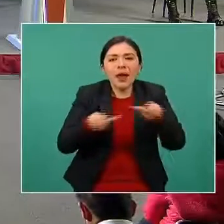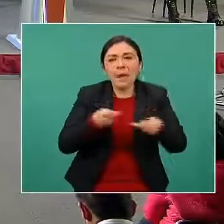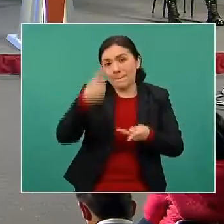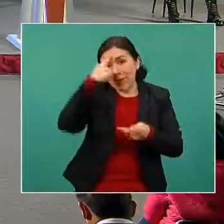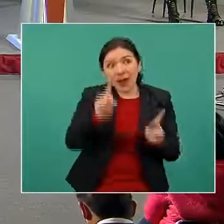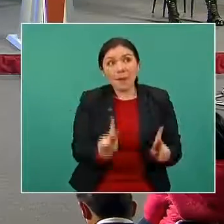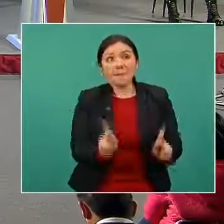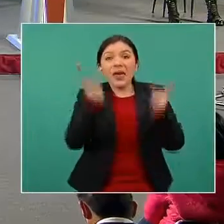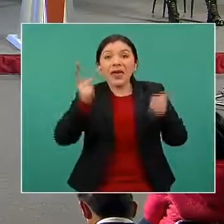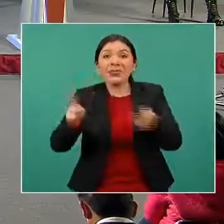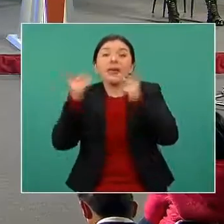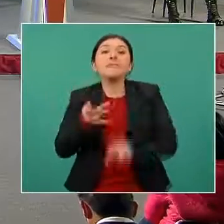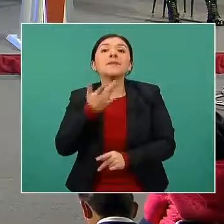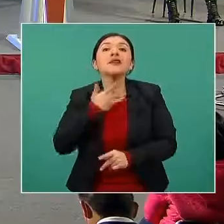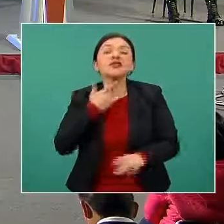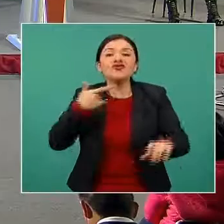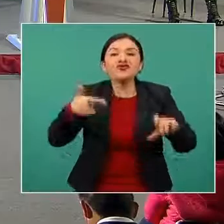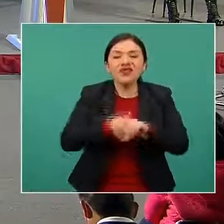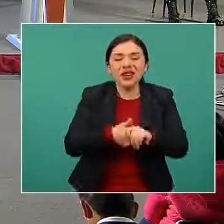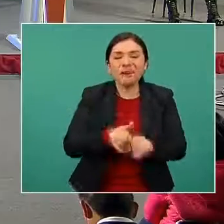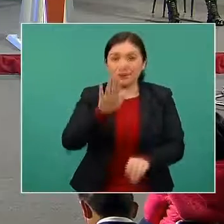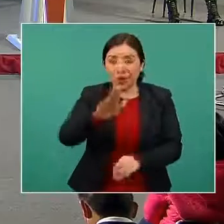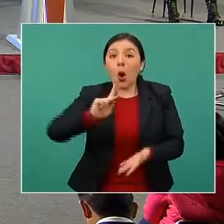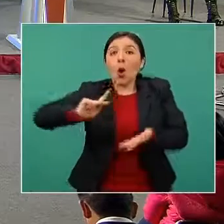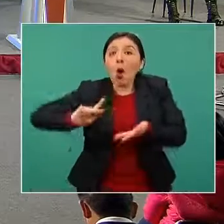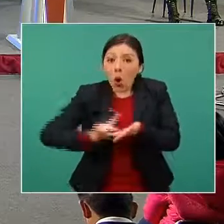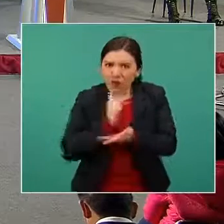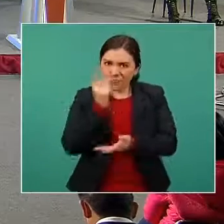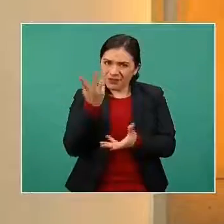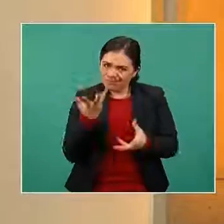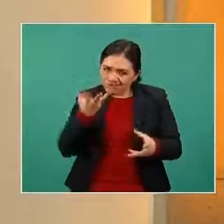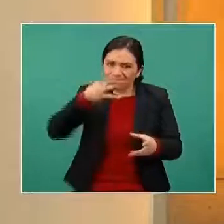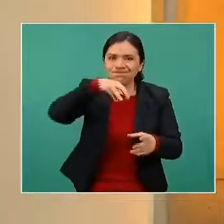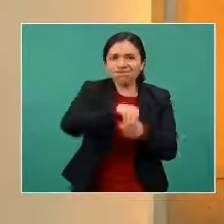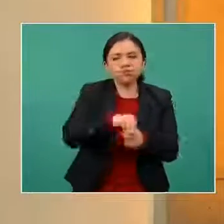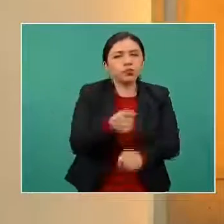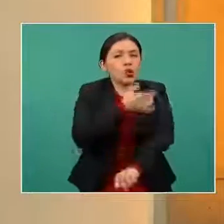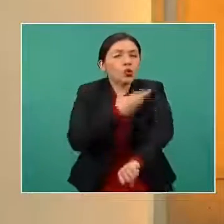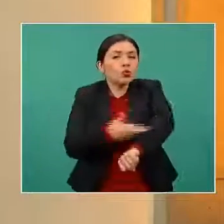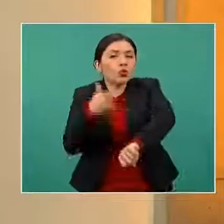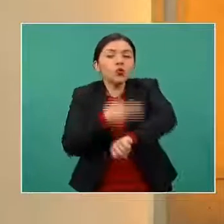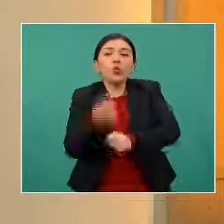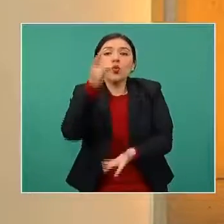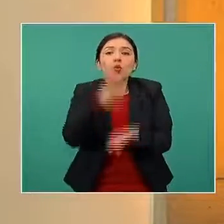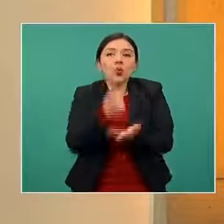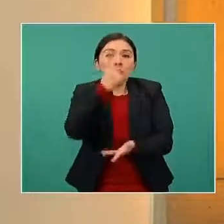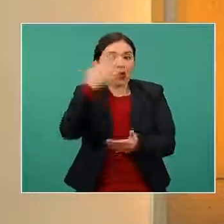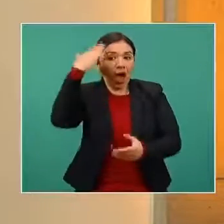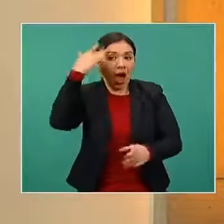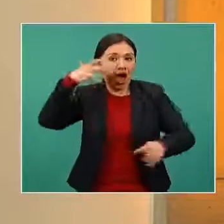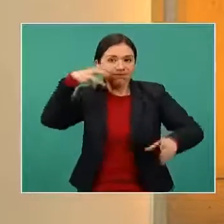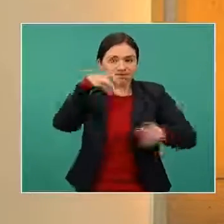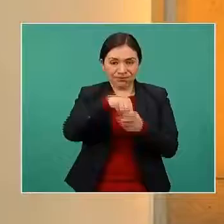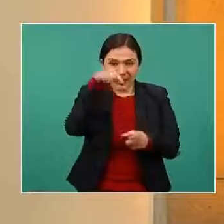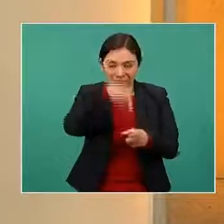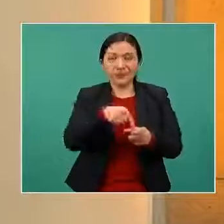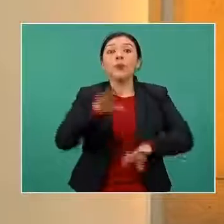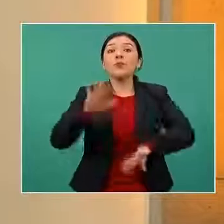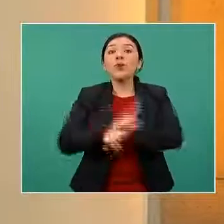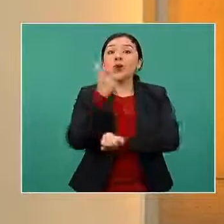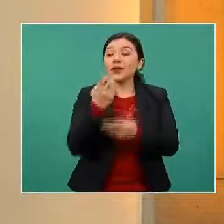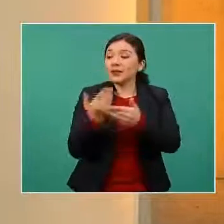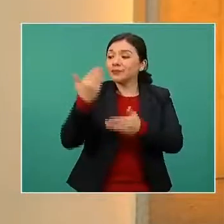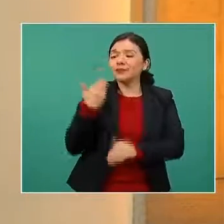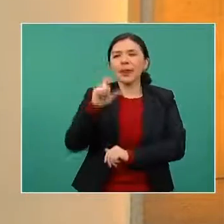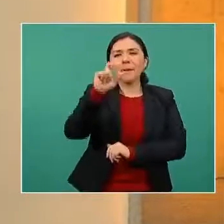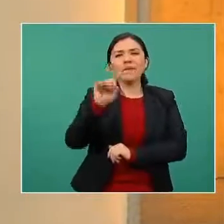la venta de combustibles. Entonces vamos a volver a integrar ese proceso comercial en una sola área. Por ello, el pasado 29